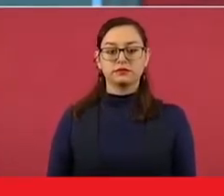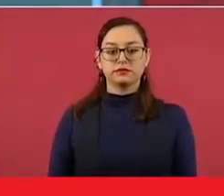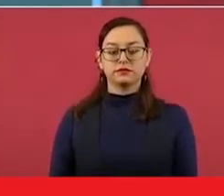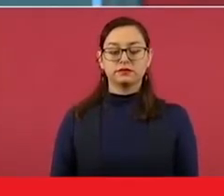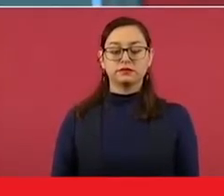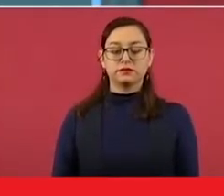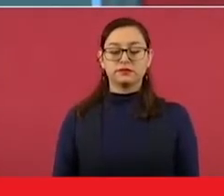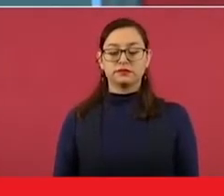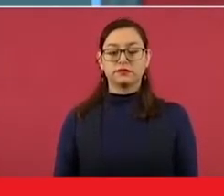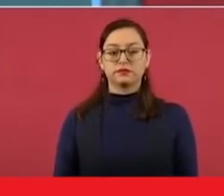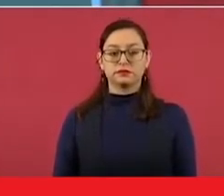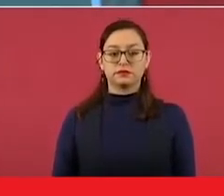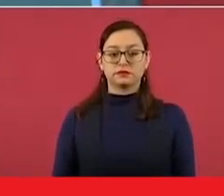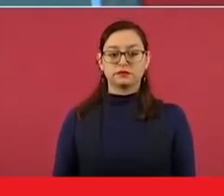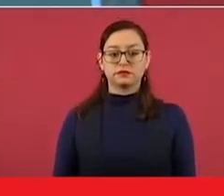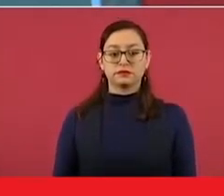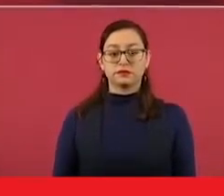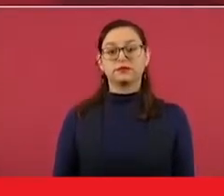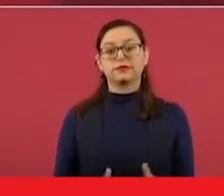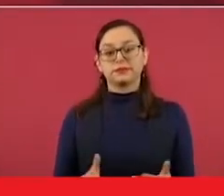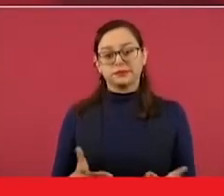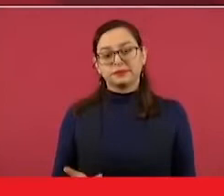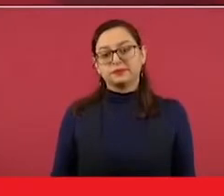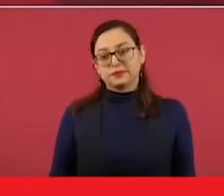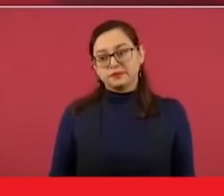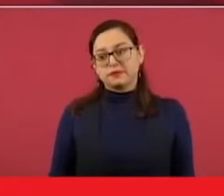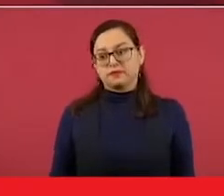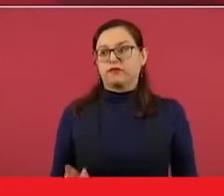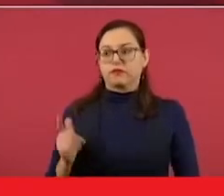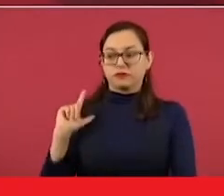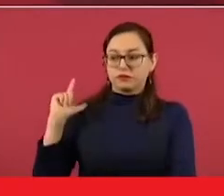un trabajo de inteligencia